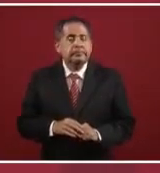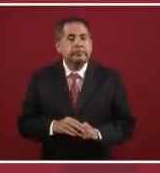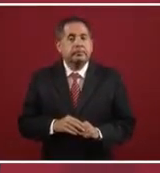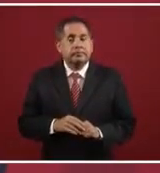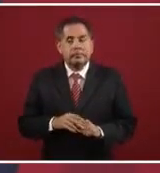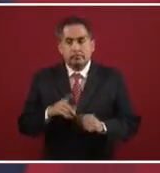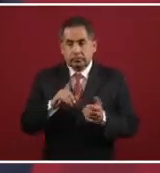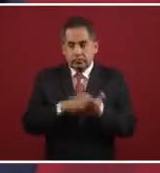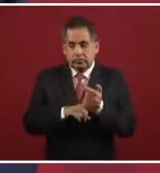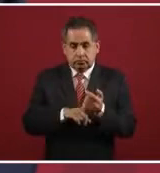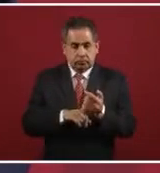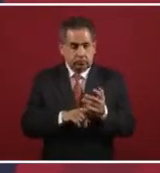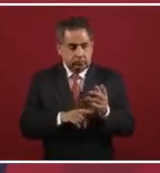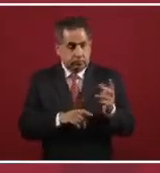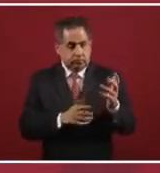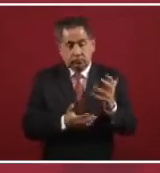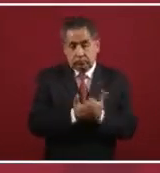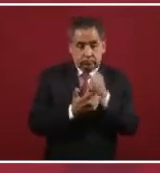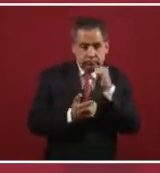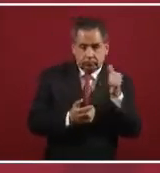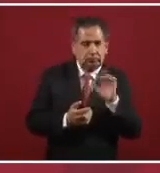que no haya ganado,